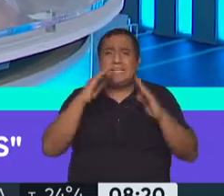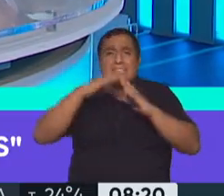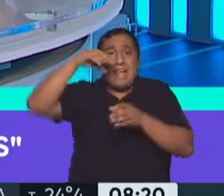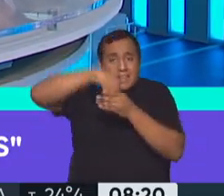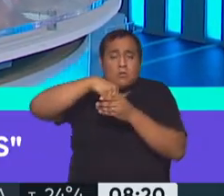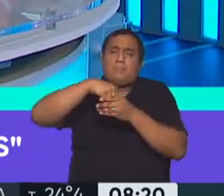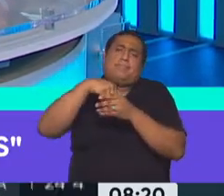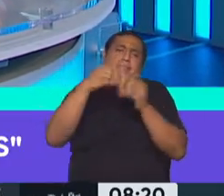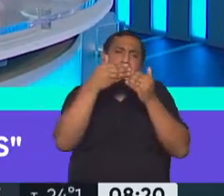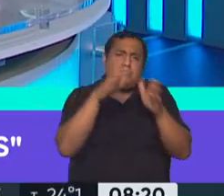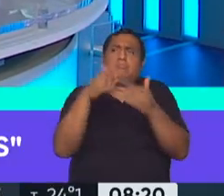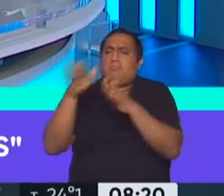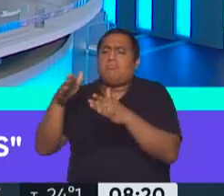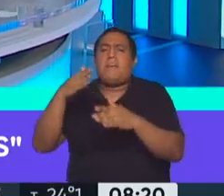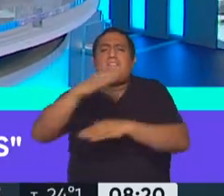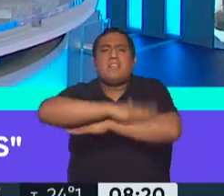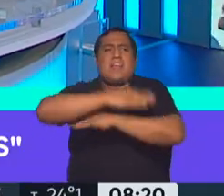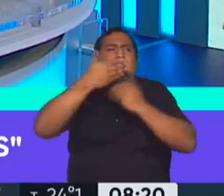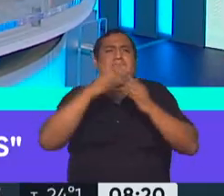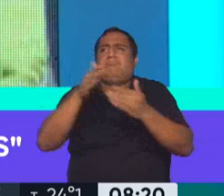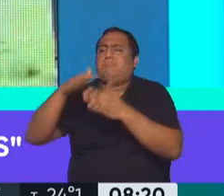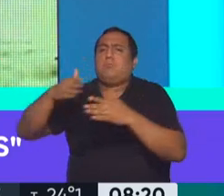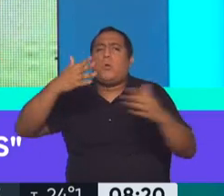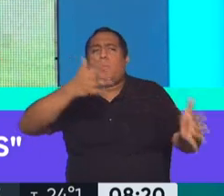tratar de abrir todas las ventanas